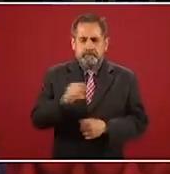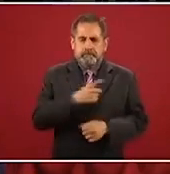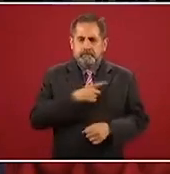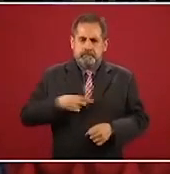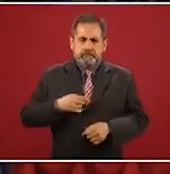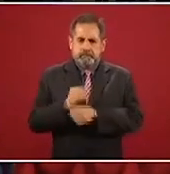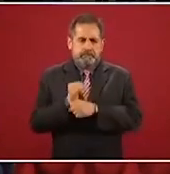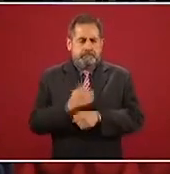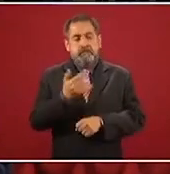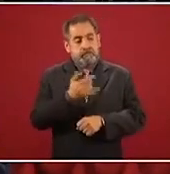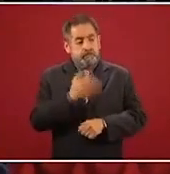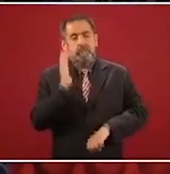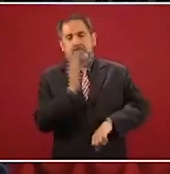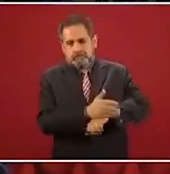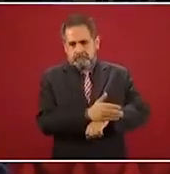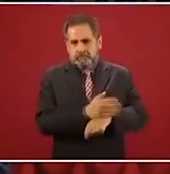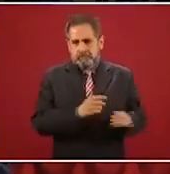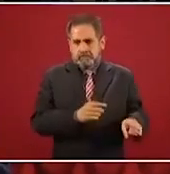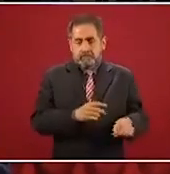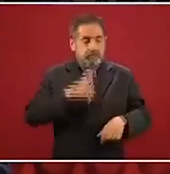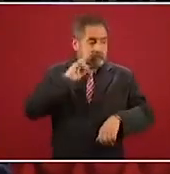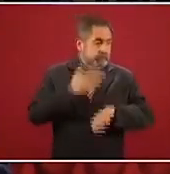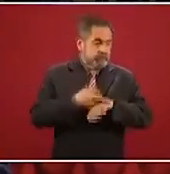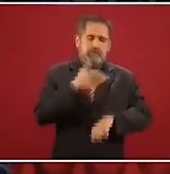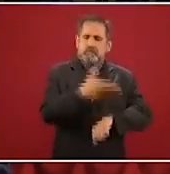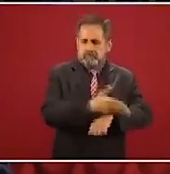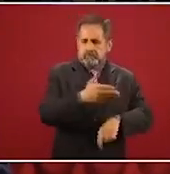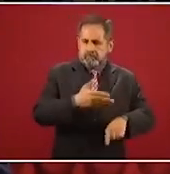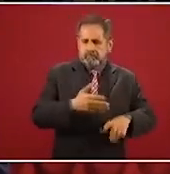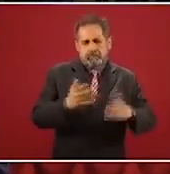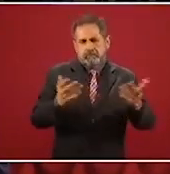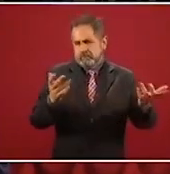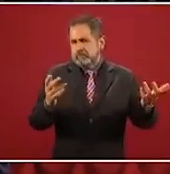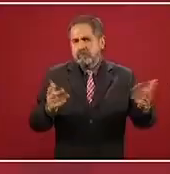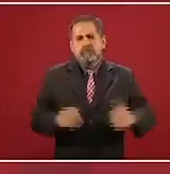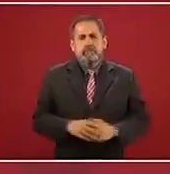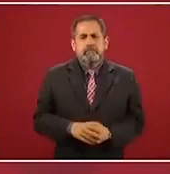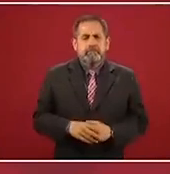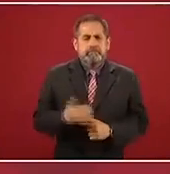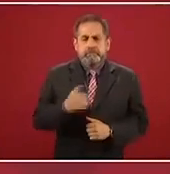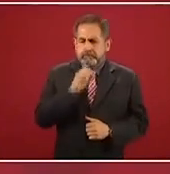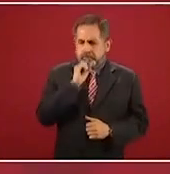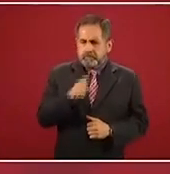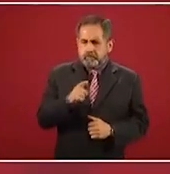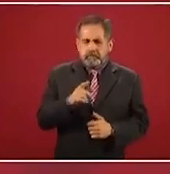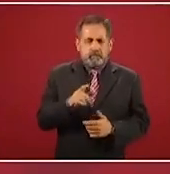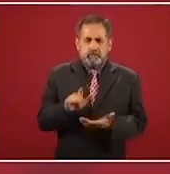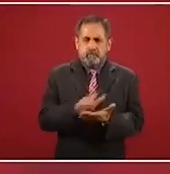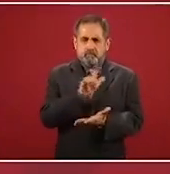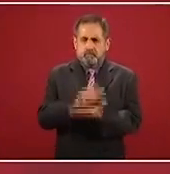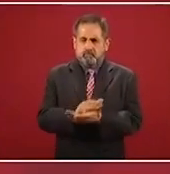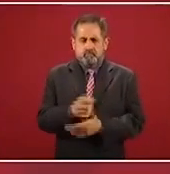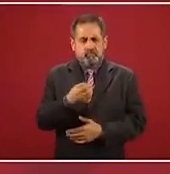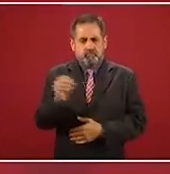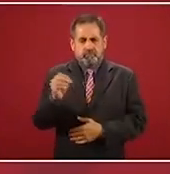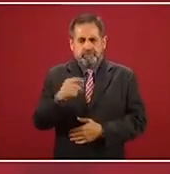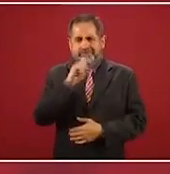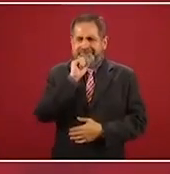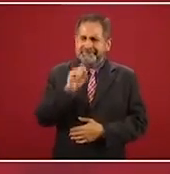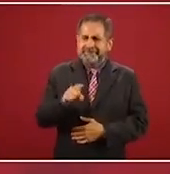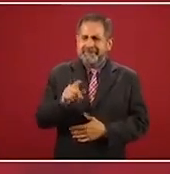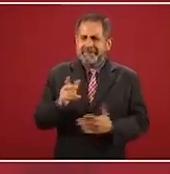castigar al responsable y pues aplicar la ley y